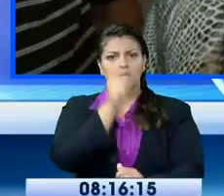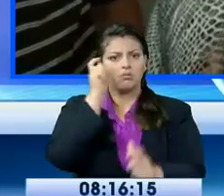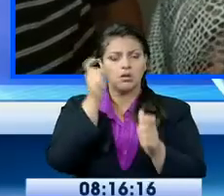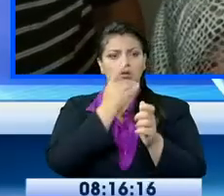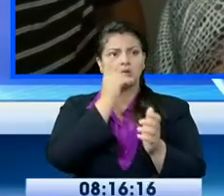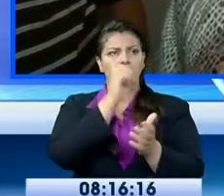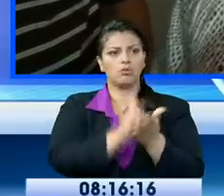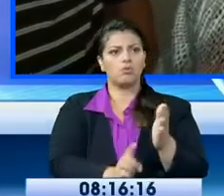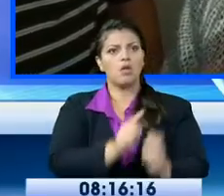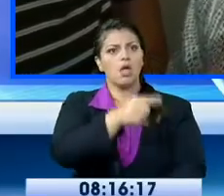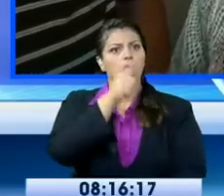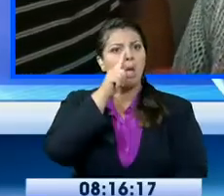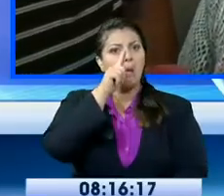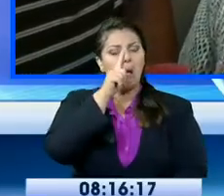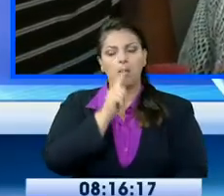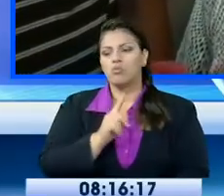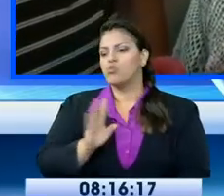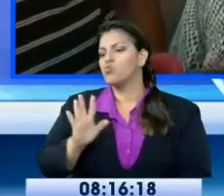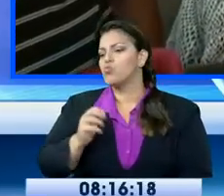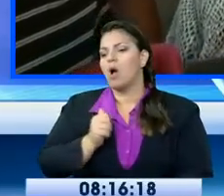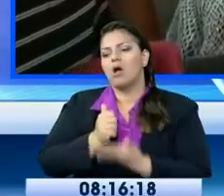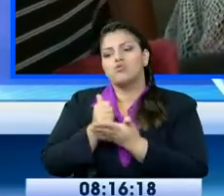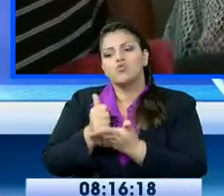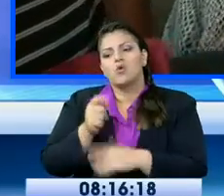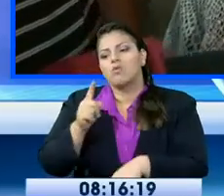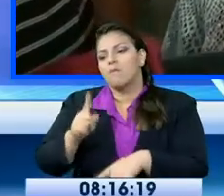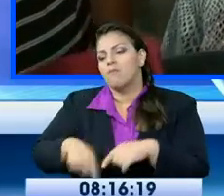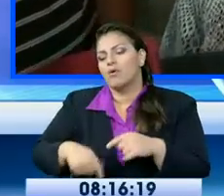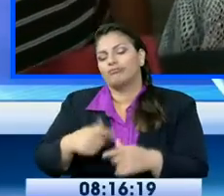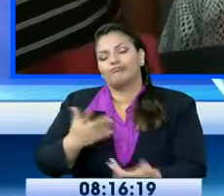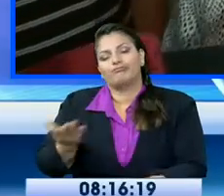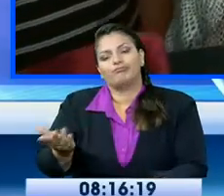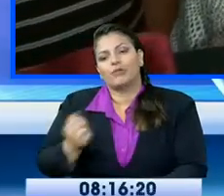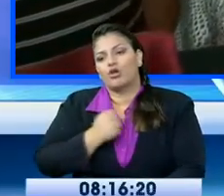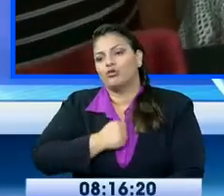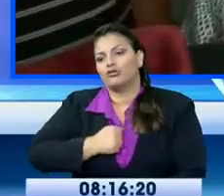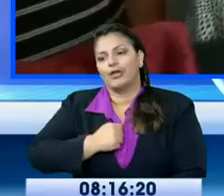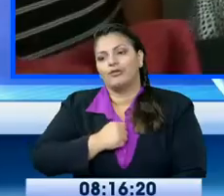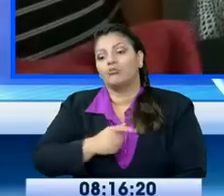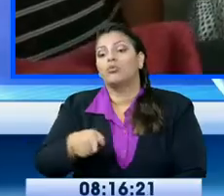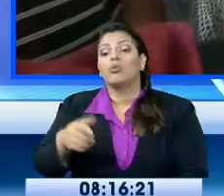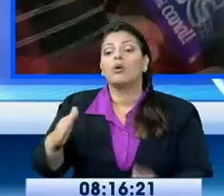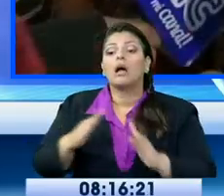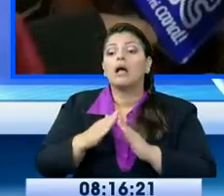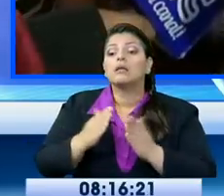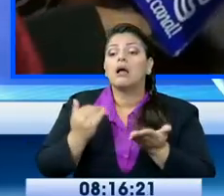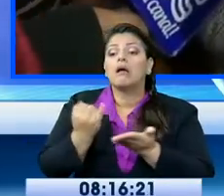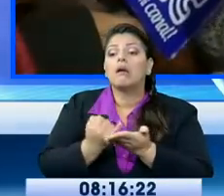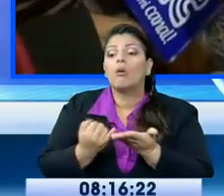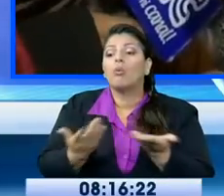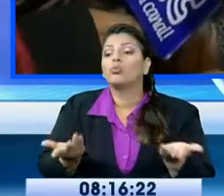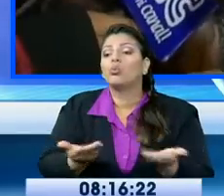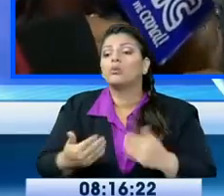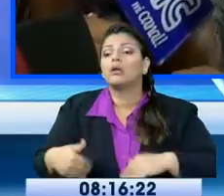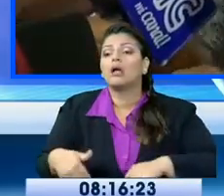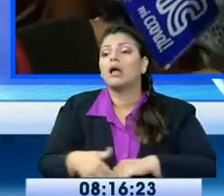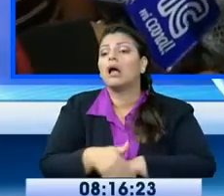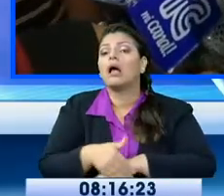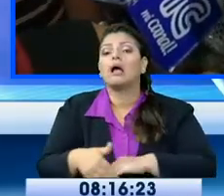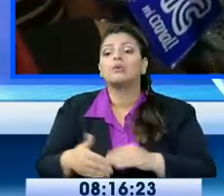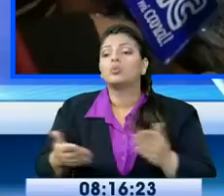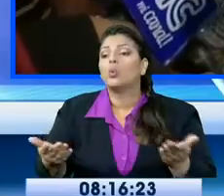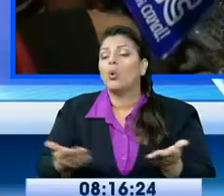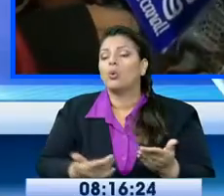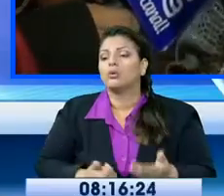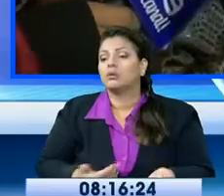vive, por eso no se le dio la ayuda necesaria. Dicen ellos. Si fuese porque la señora se resbaló,